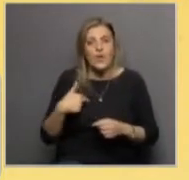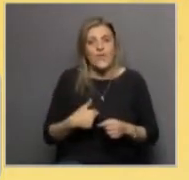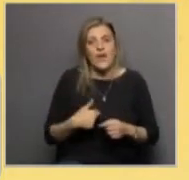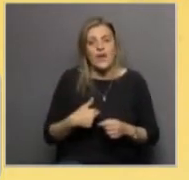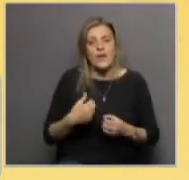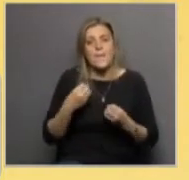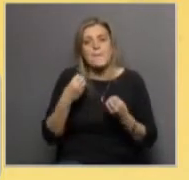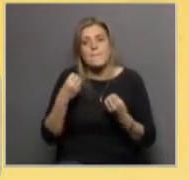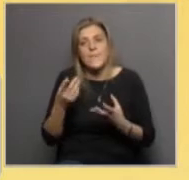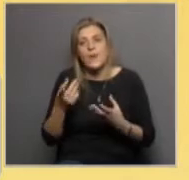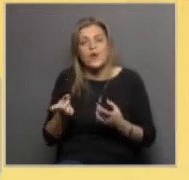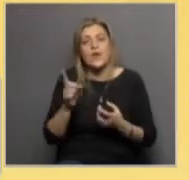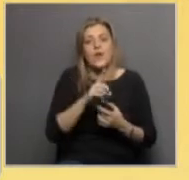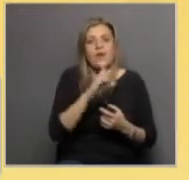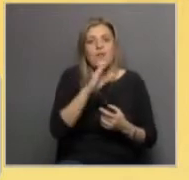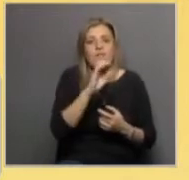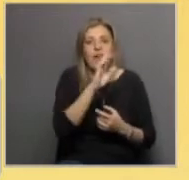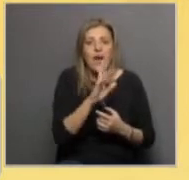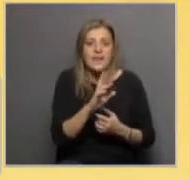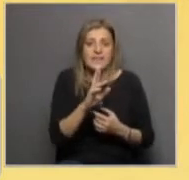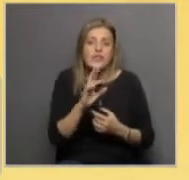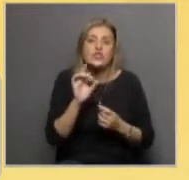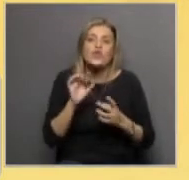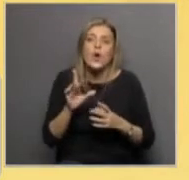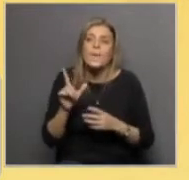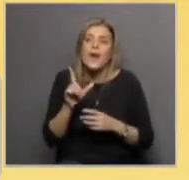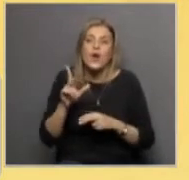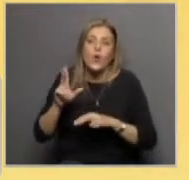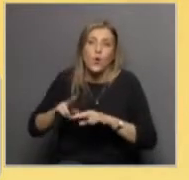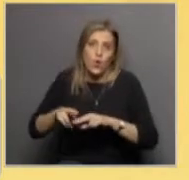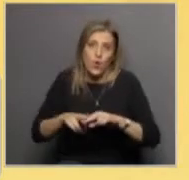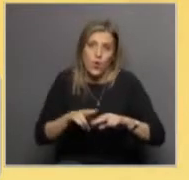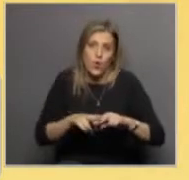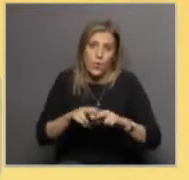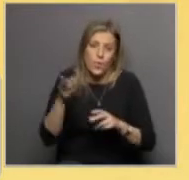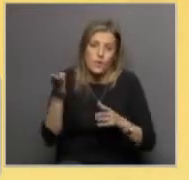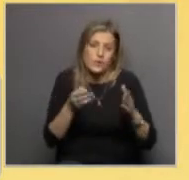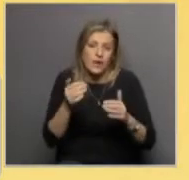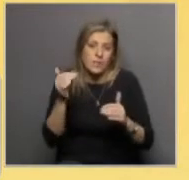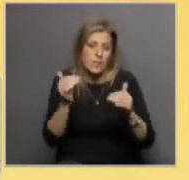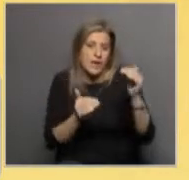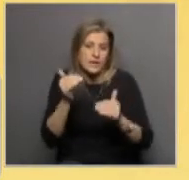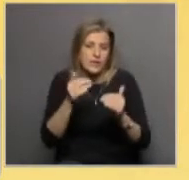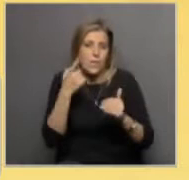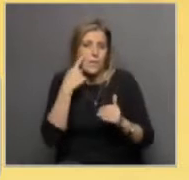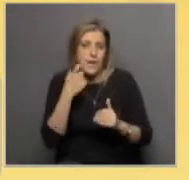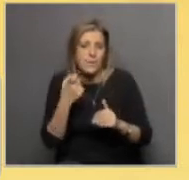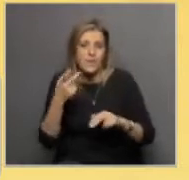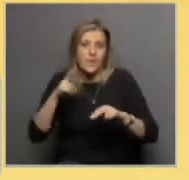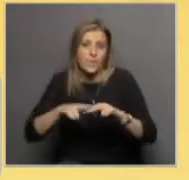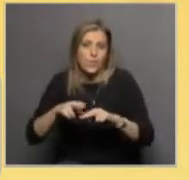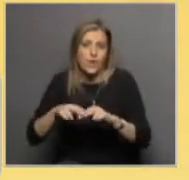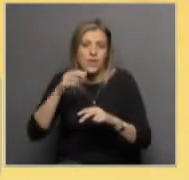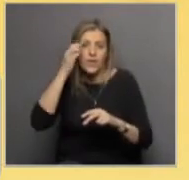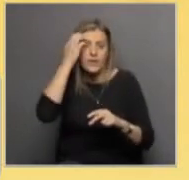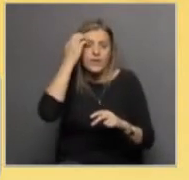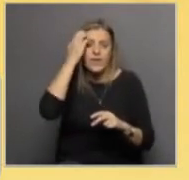el de Pfizer, por ejemplo, pero bueno, para reducir mortalidad, ¿no? Claro. O andan ahí, pero quizás están contrarrestados esos efectos porque